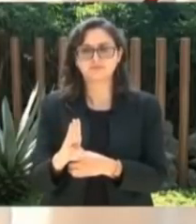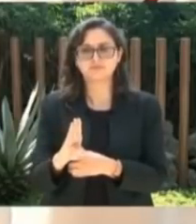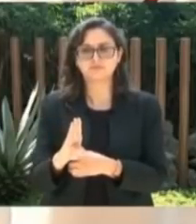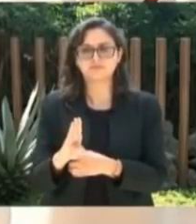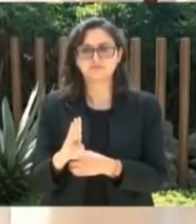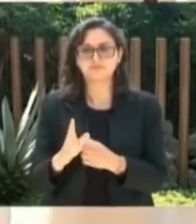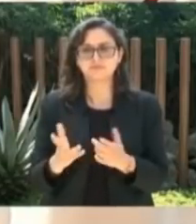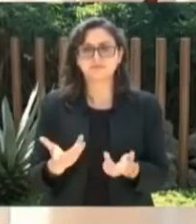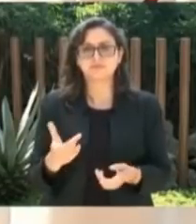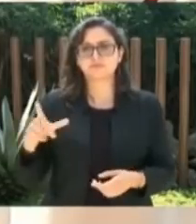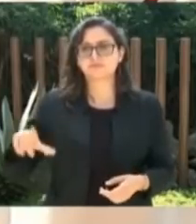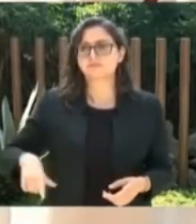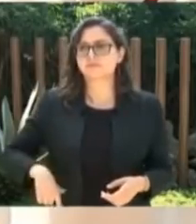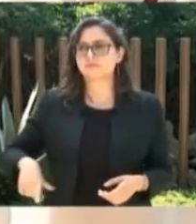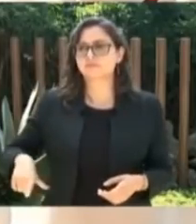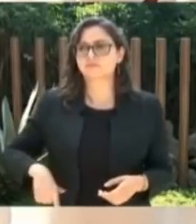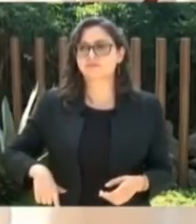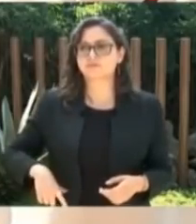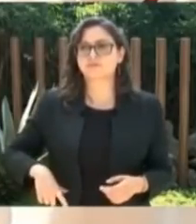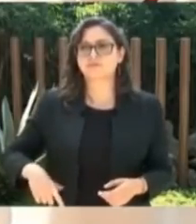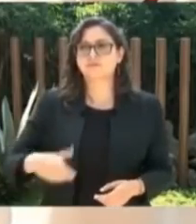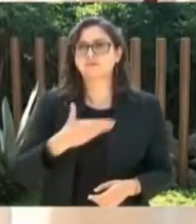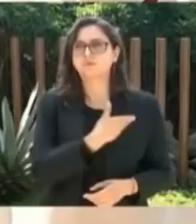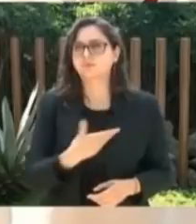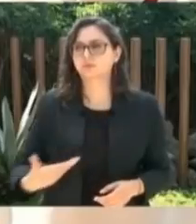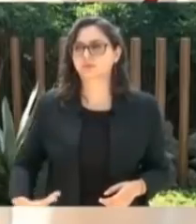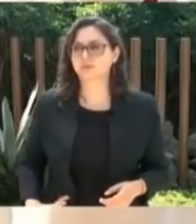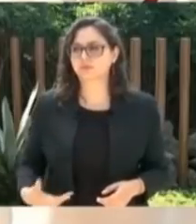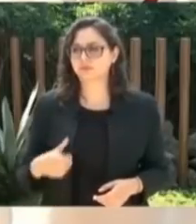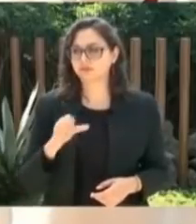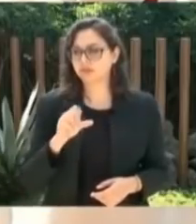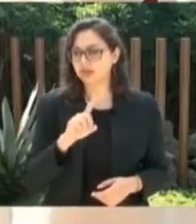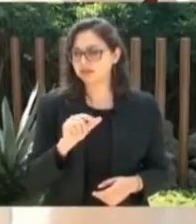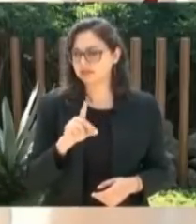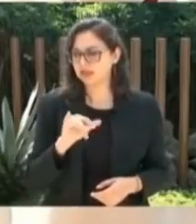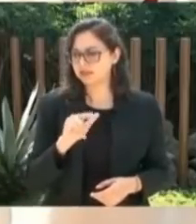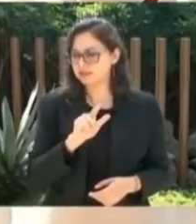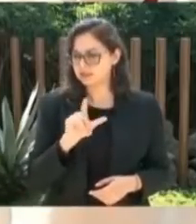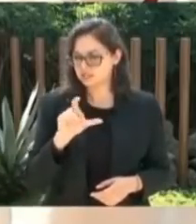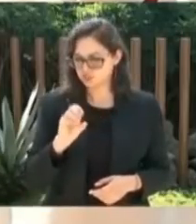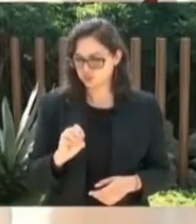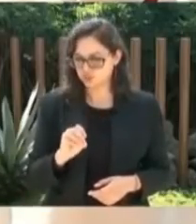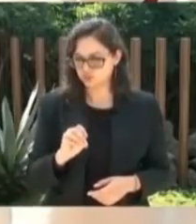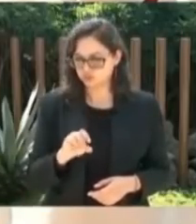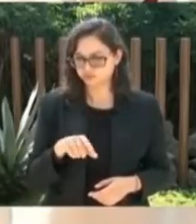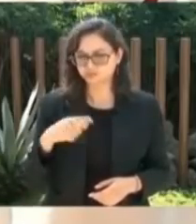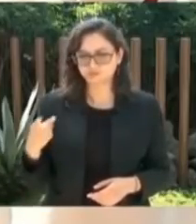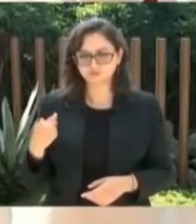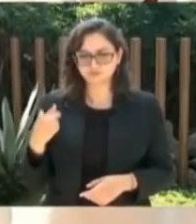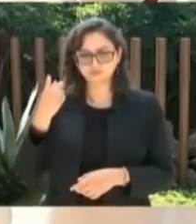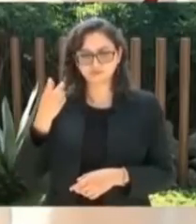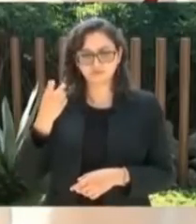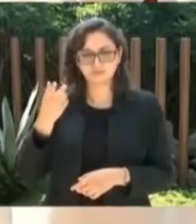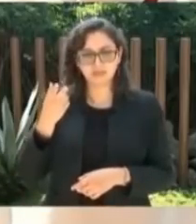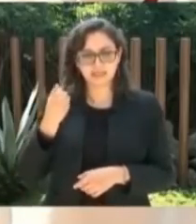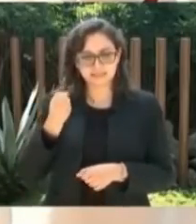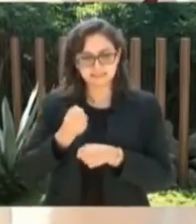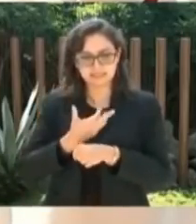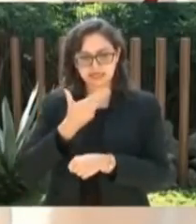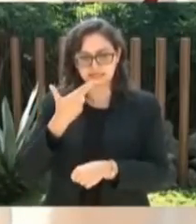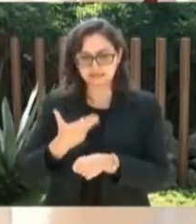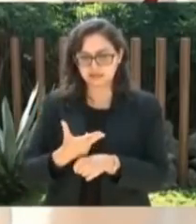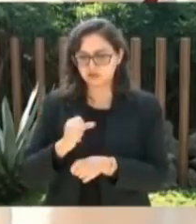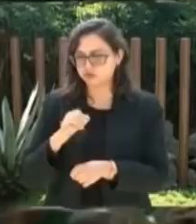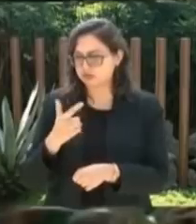Fue en el gobierno del presidente Zedillo, era secretario de Gobernación Emilio Chaufet.